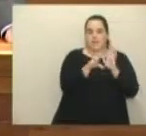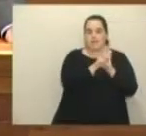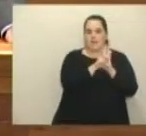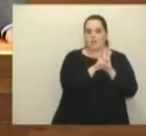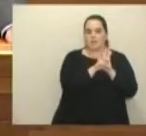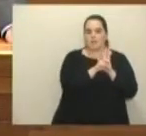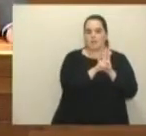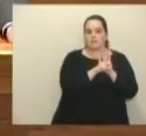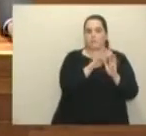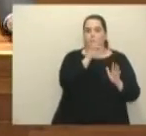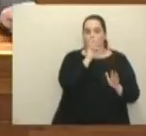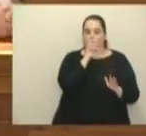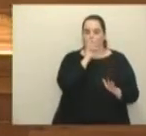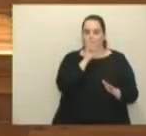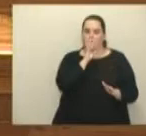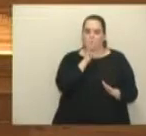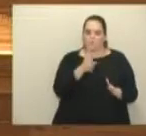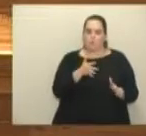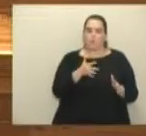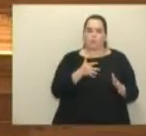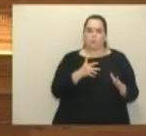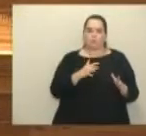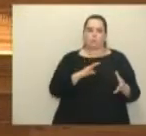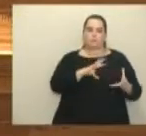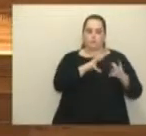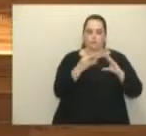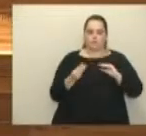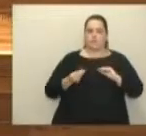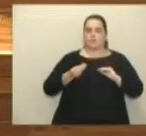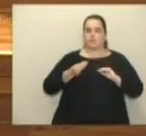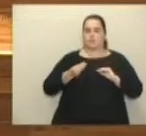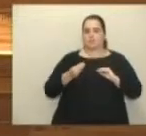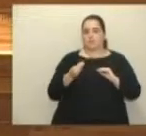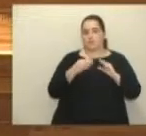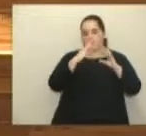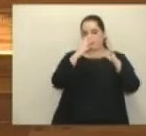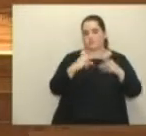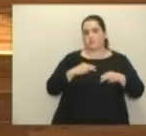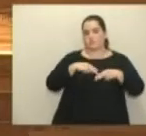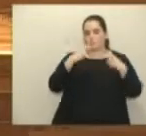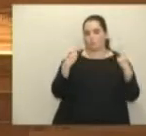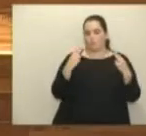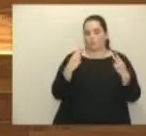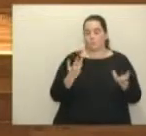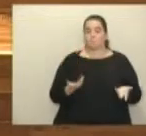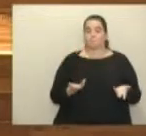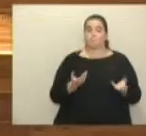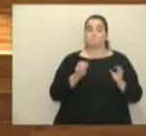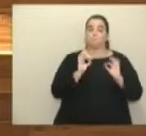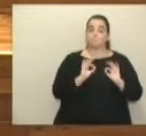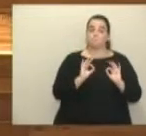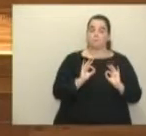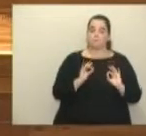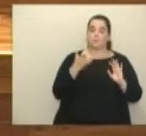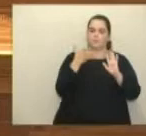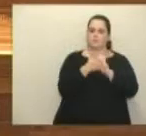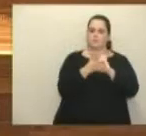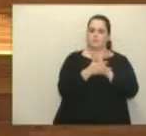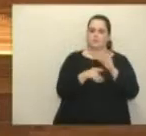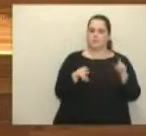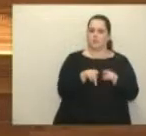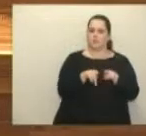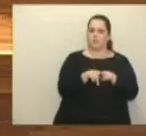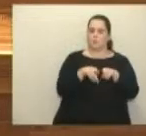y adoptado como pauta de actuación por la Administración pública. Y esto se trataba, entiendo, de una